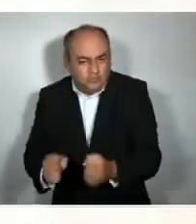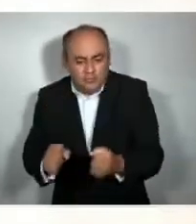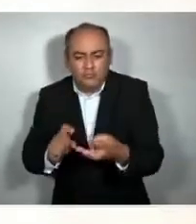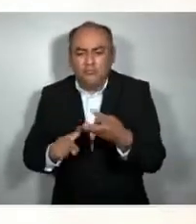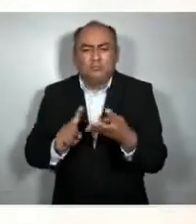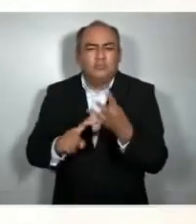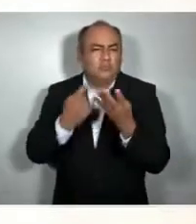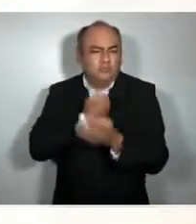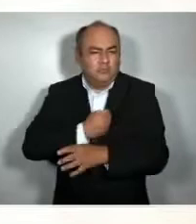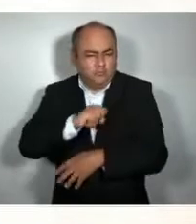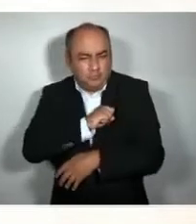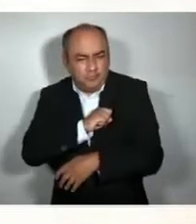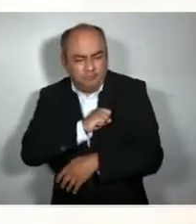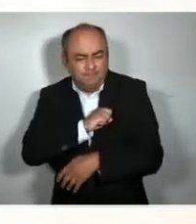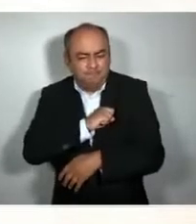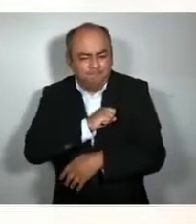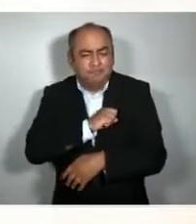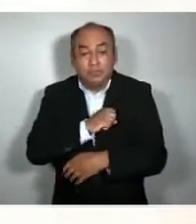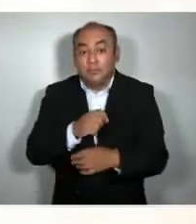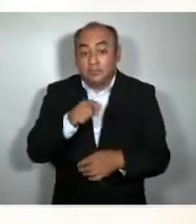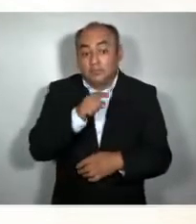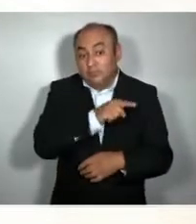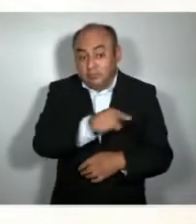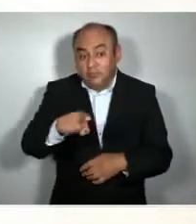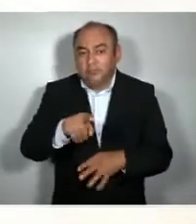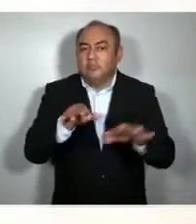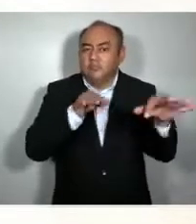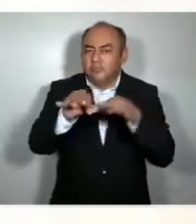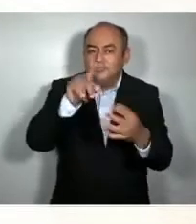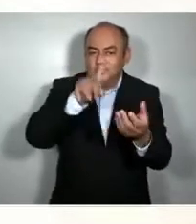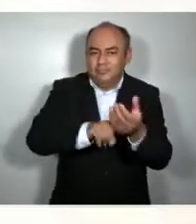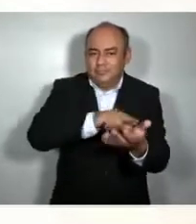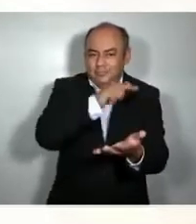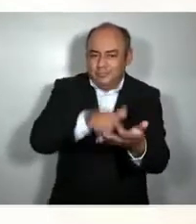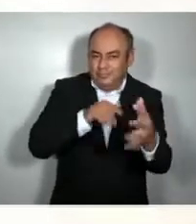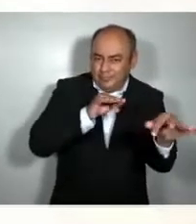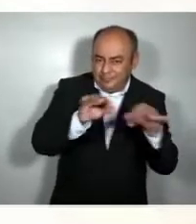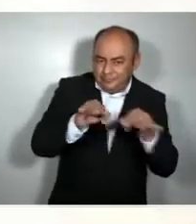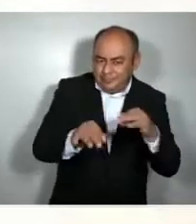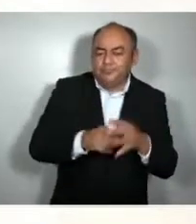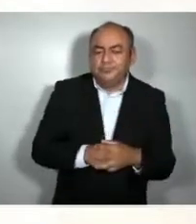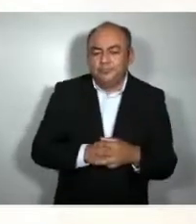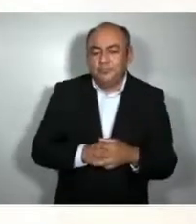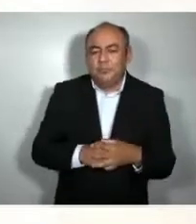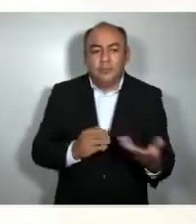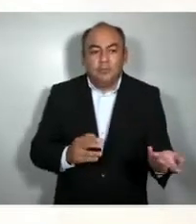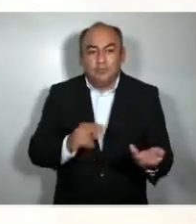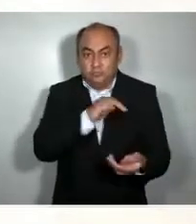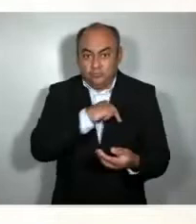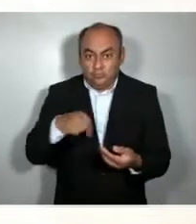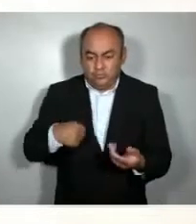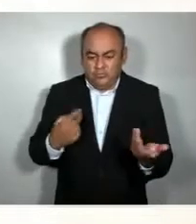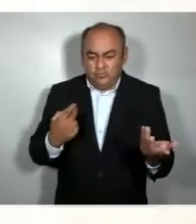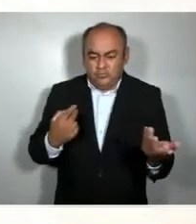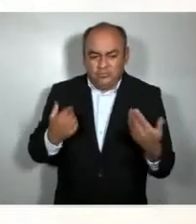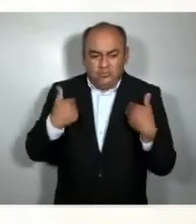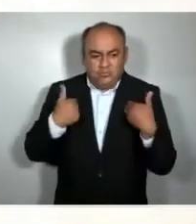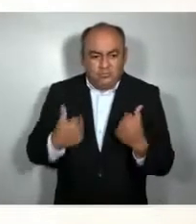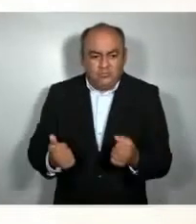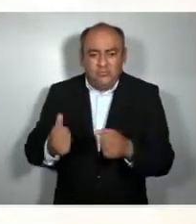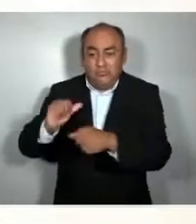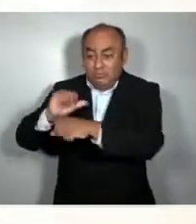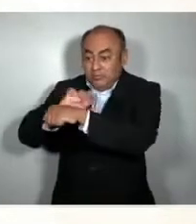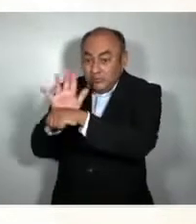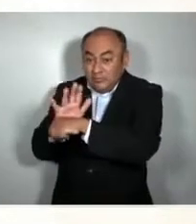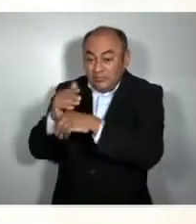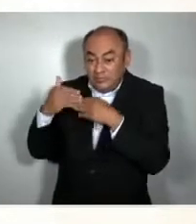salud de los trabajadores en sus centros de trabajo, no estamos preparados en esta materia para